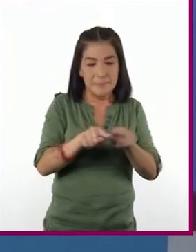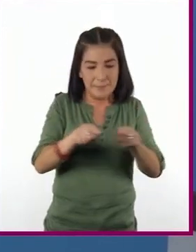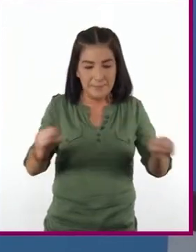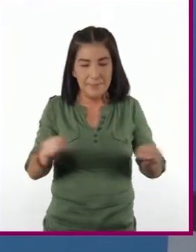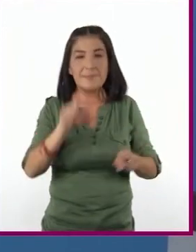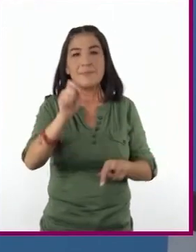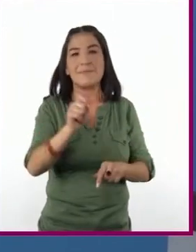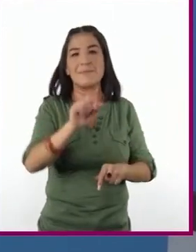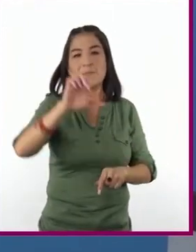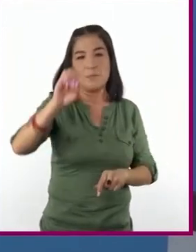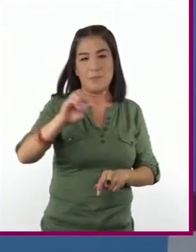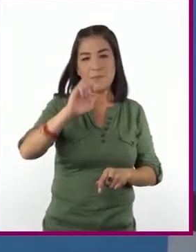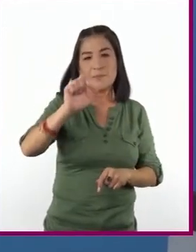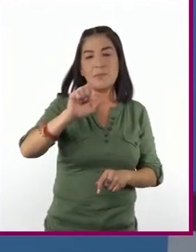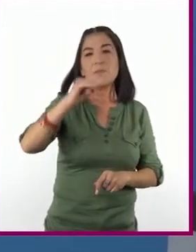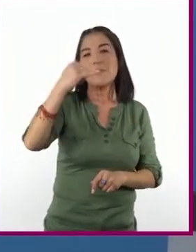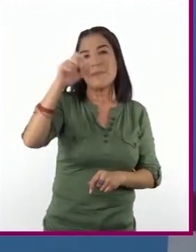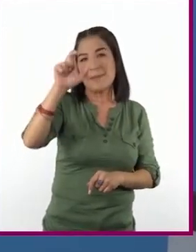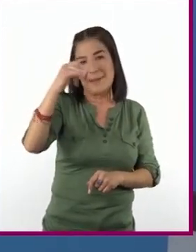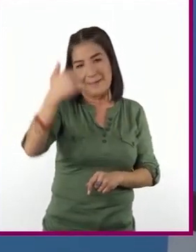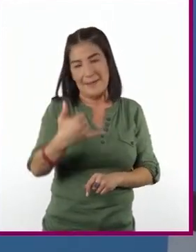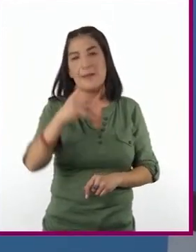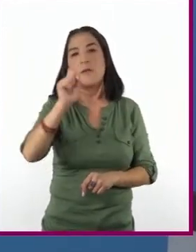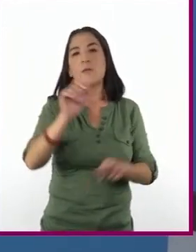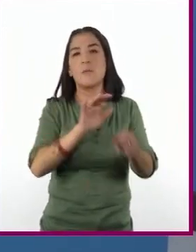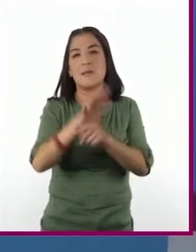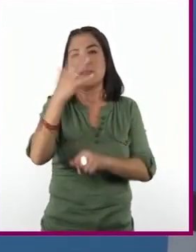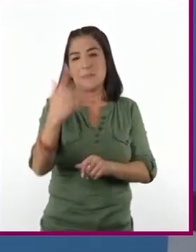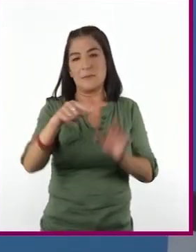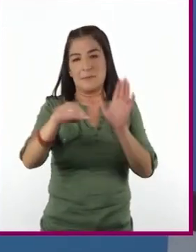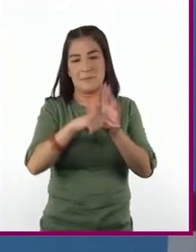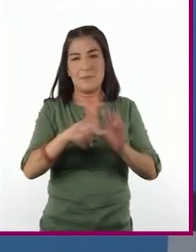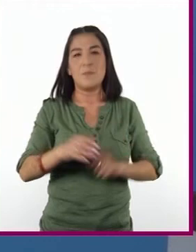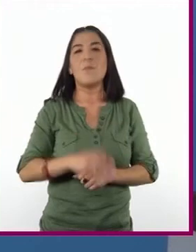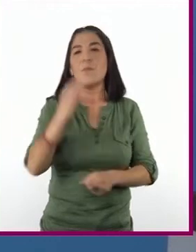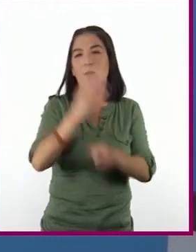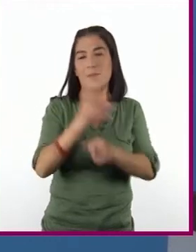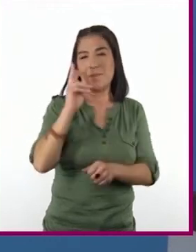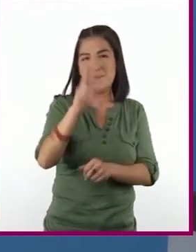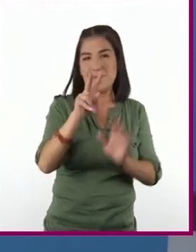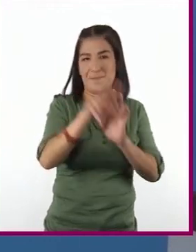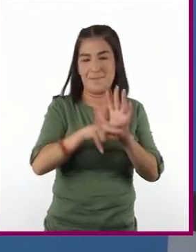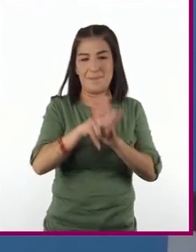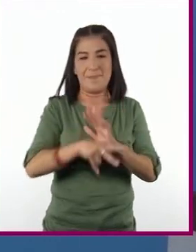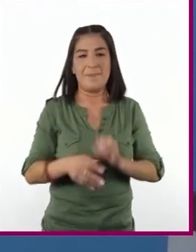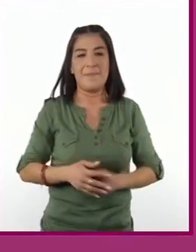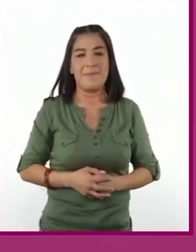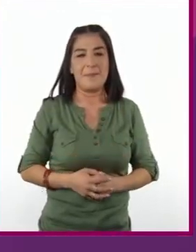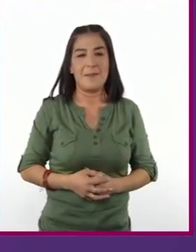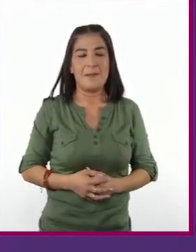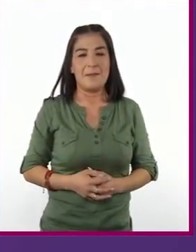las ordenadas en 5 negativo. Consolidemos lo aprendido con el siguiente audiovisual.